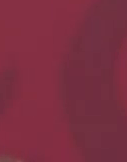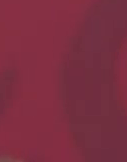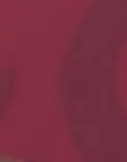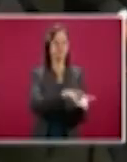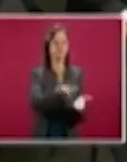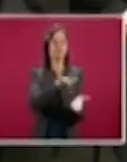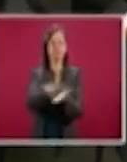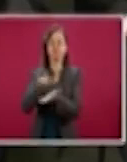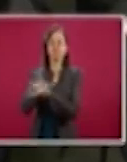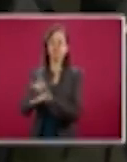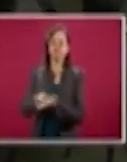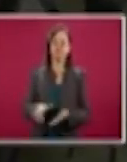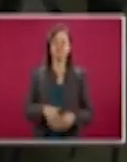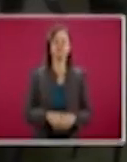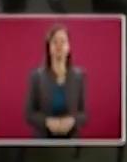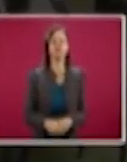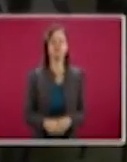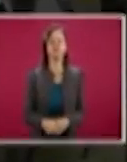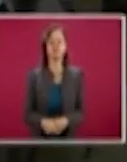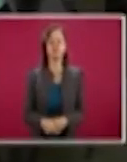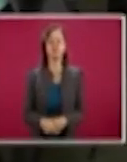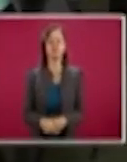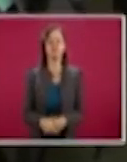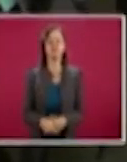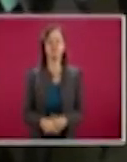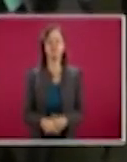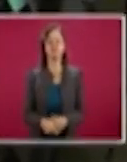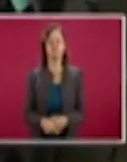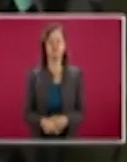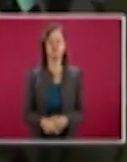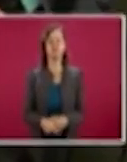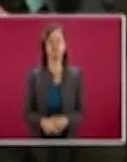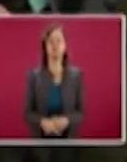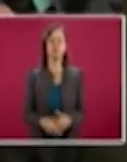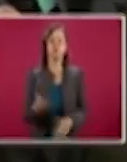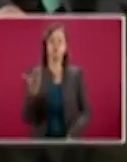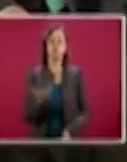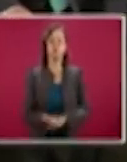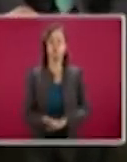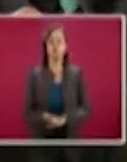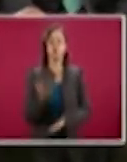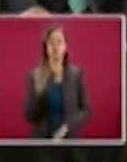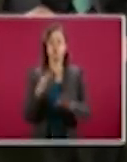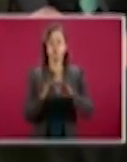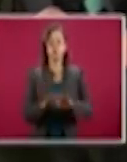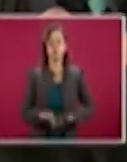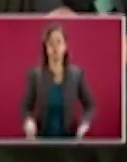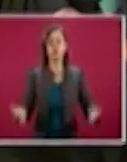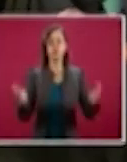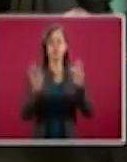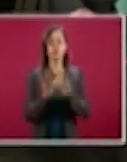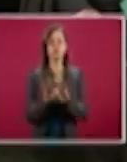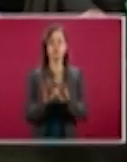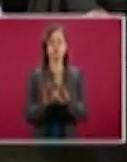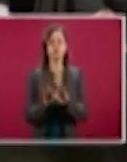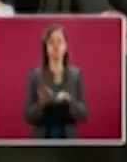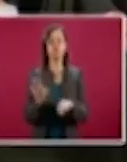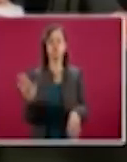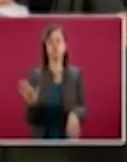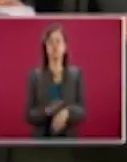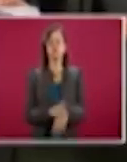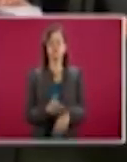con empresarios ahorita lo que está haciendo es preparando obviamente el primero de diciembre esto es obviamente una estrategia mediática con